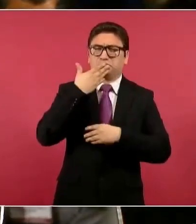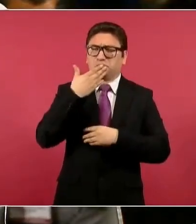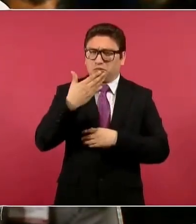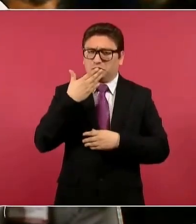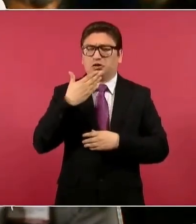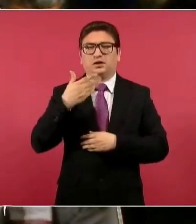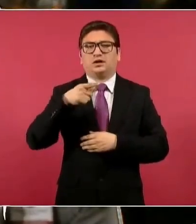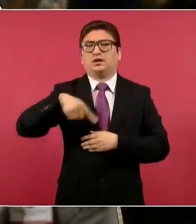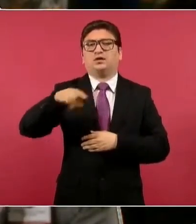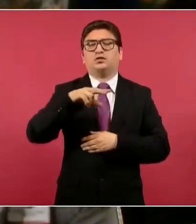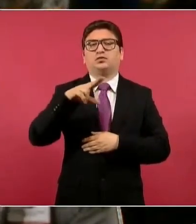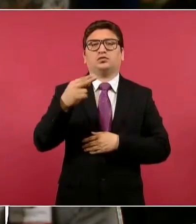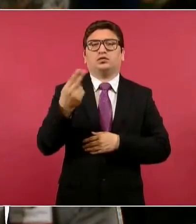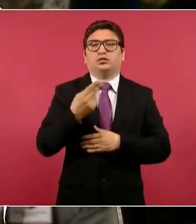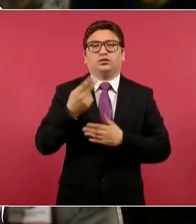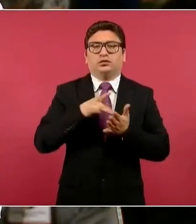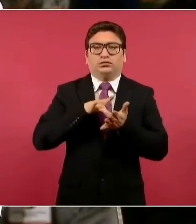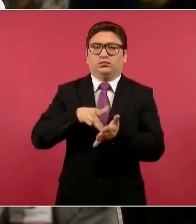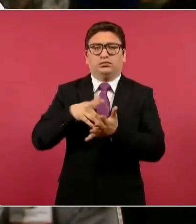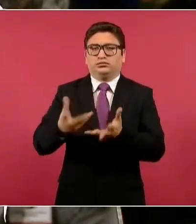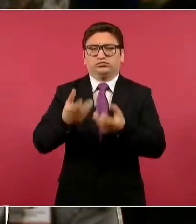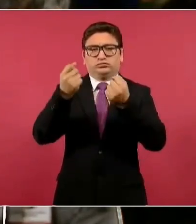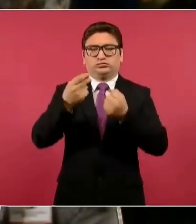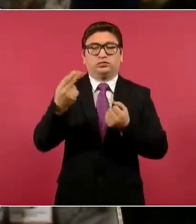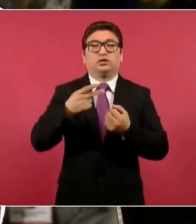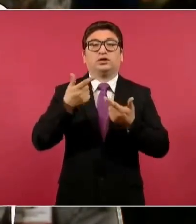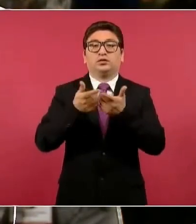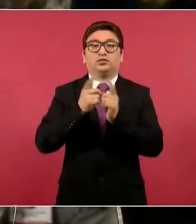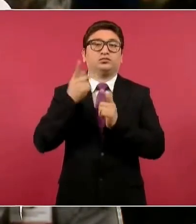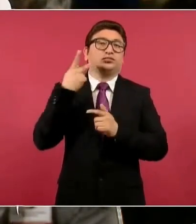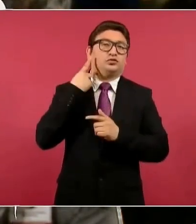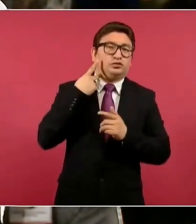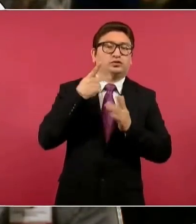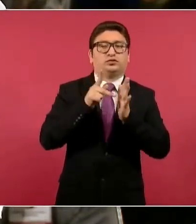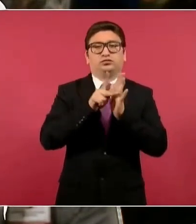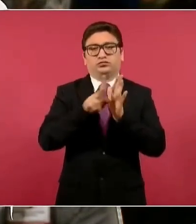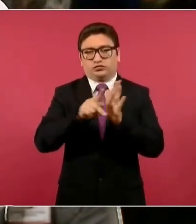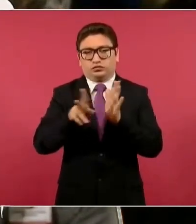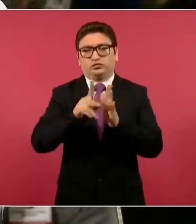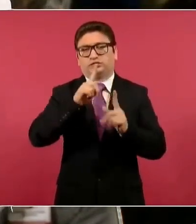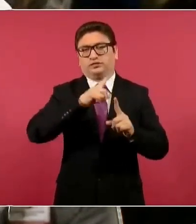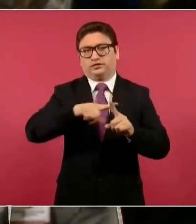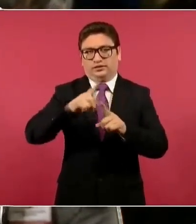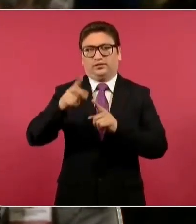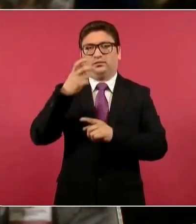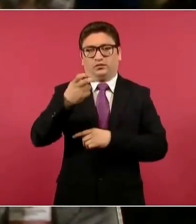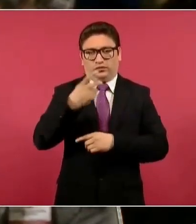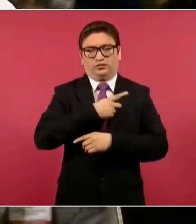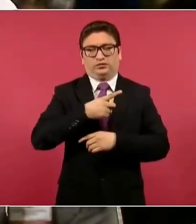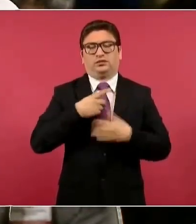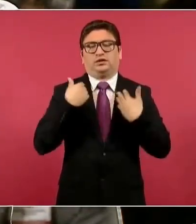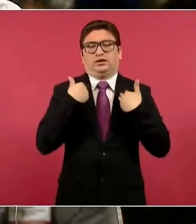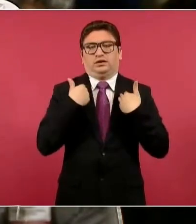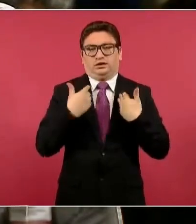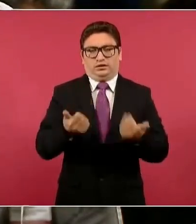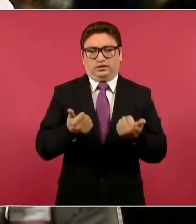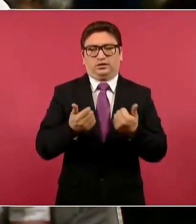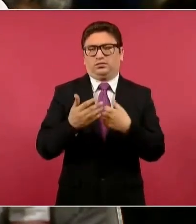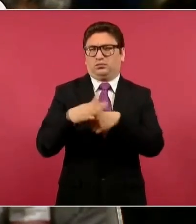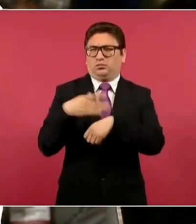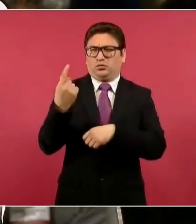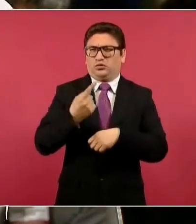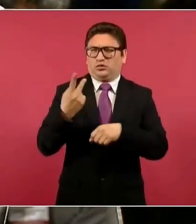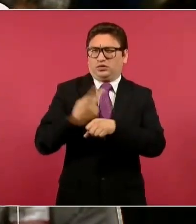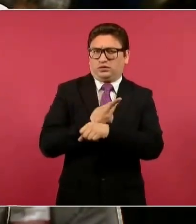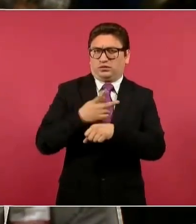ameritaban el rescate, están políticos y medios de comunicación y por eso debemos entender por qué